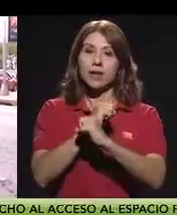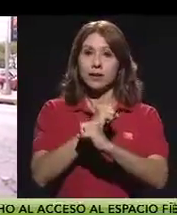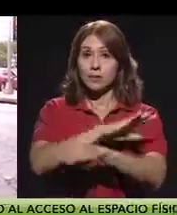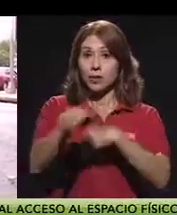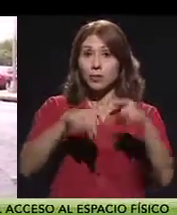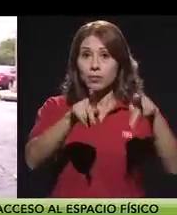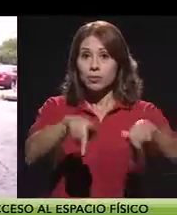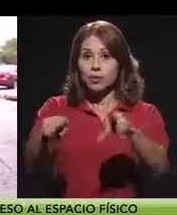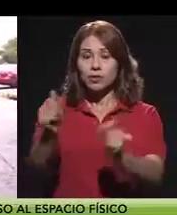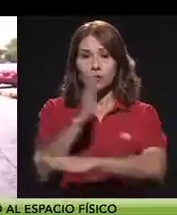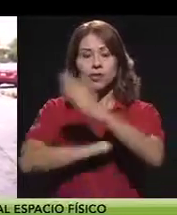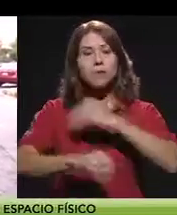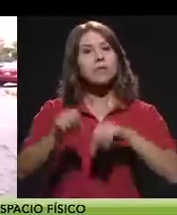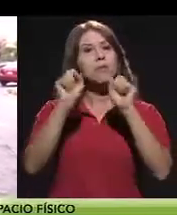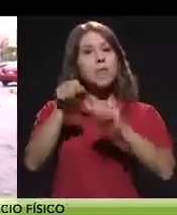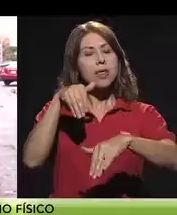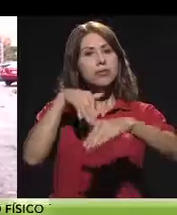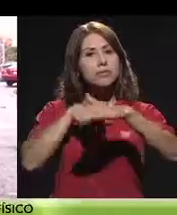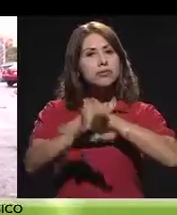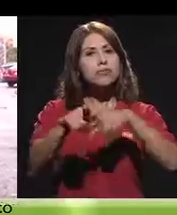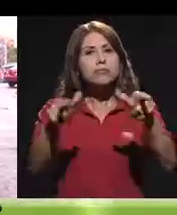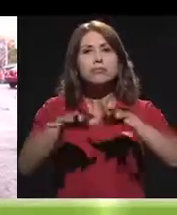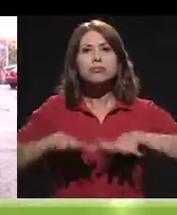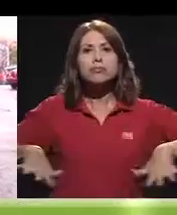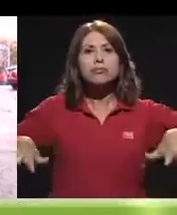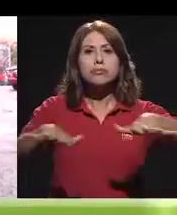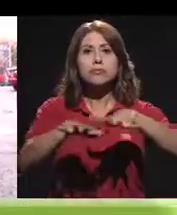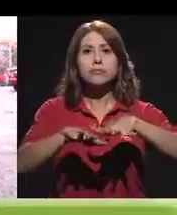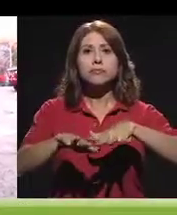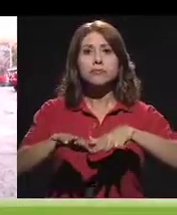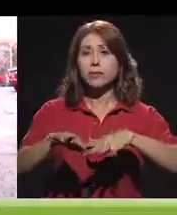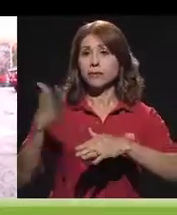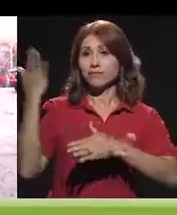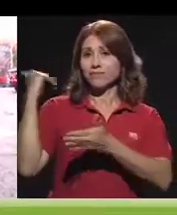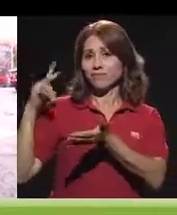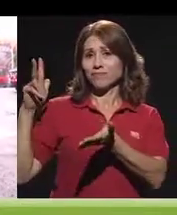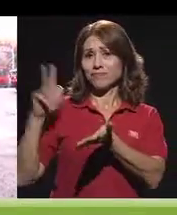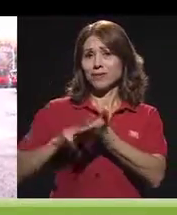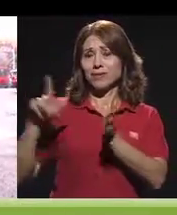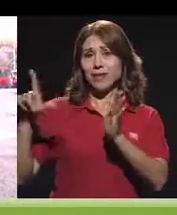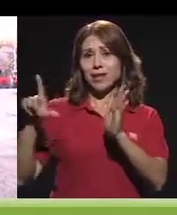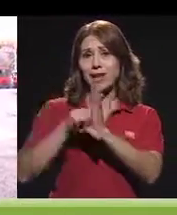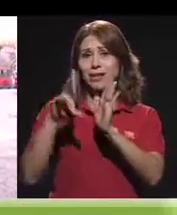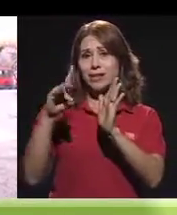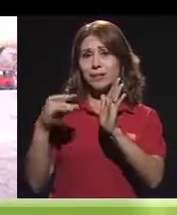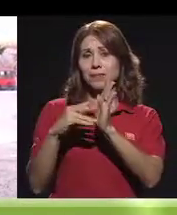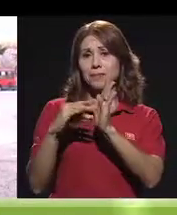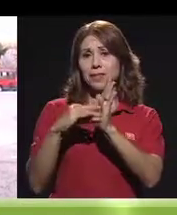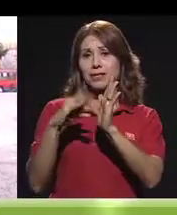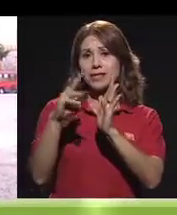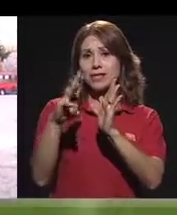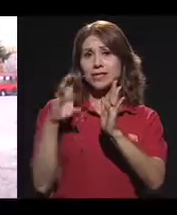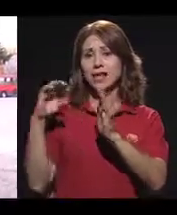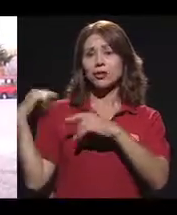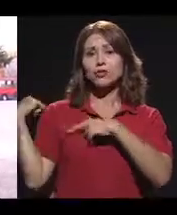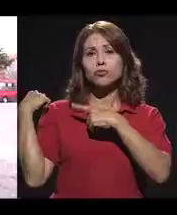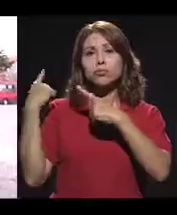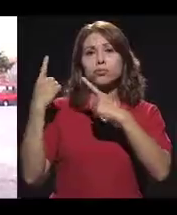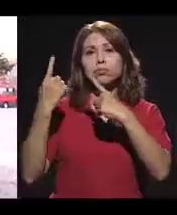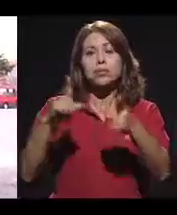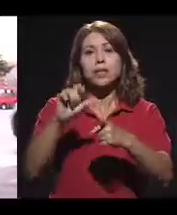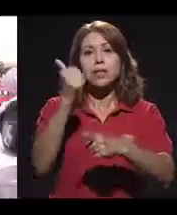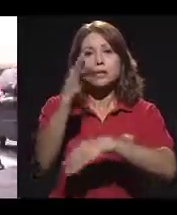físico para esta población. 19 años después de la ratificación de la Ley 7600, las personas